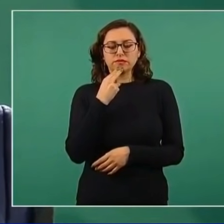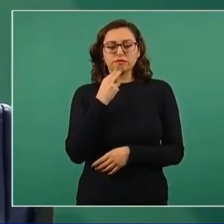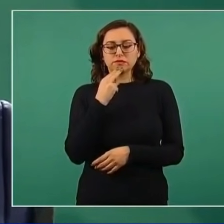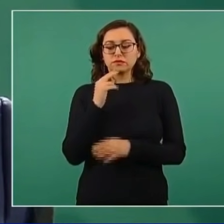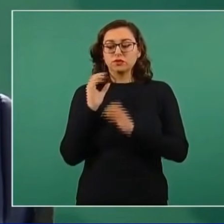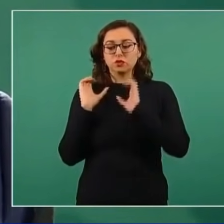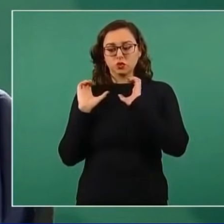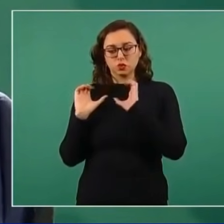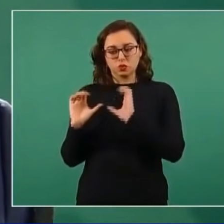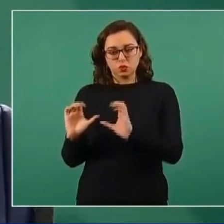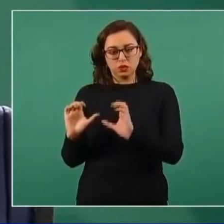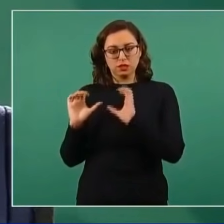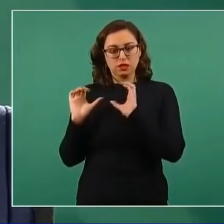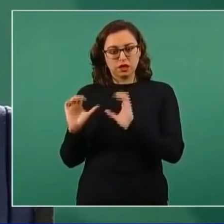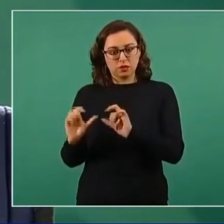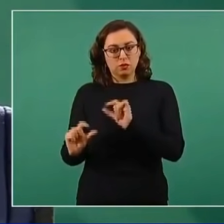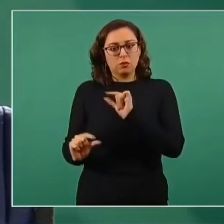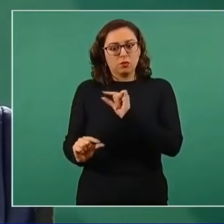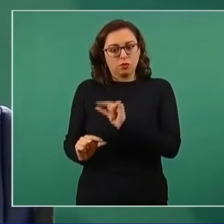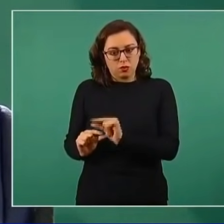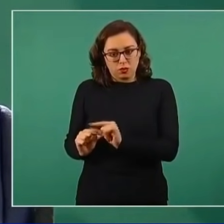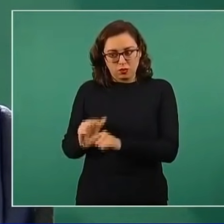de manera responsable